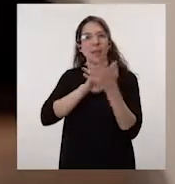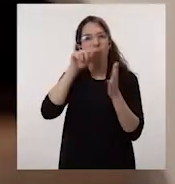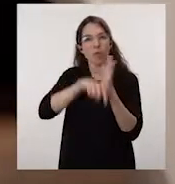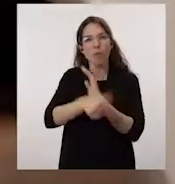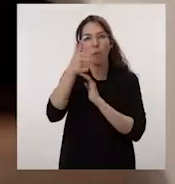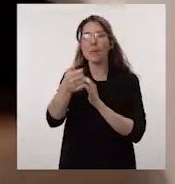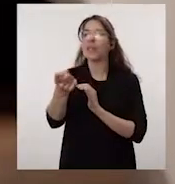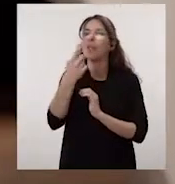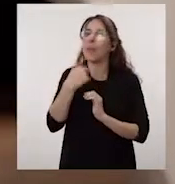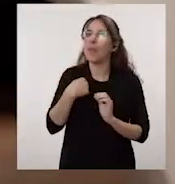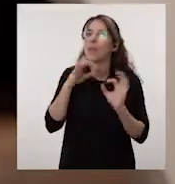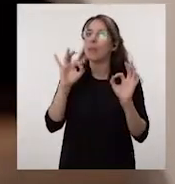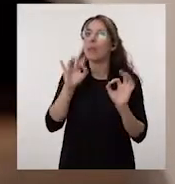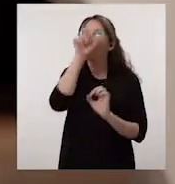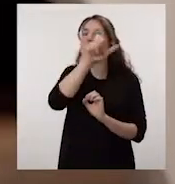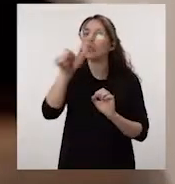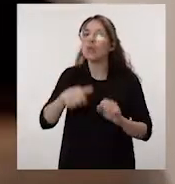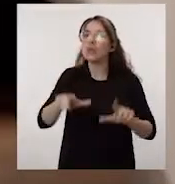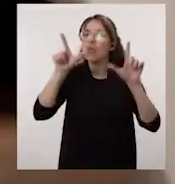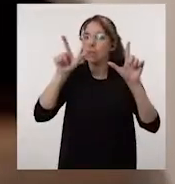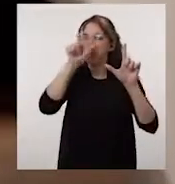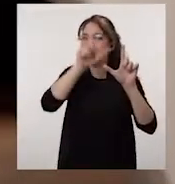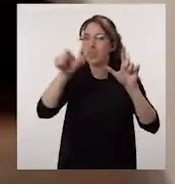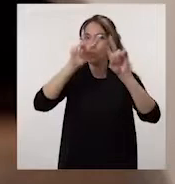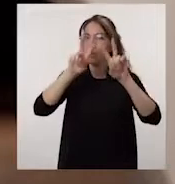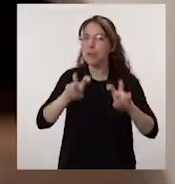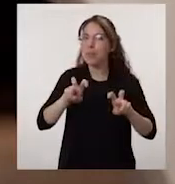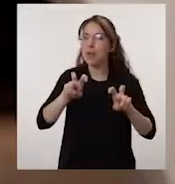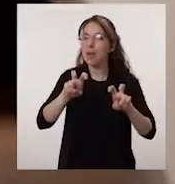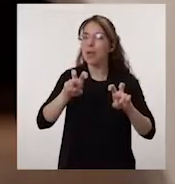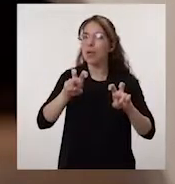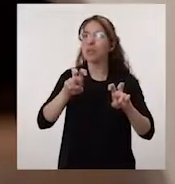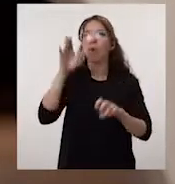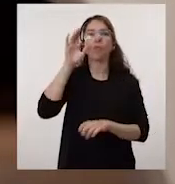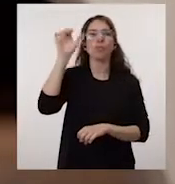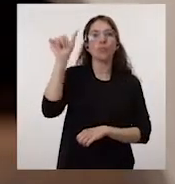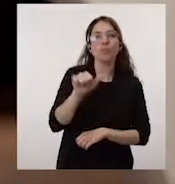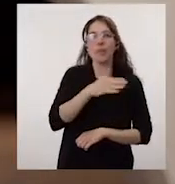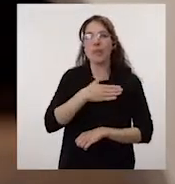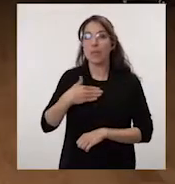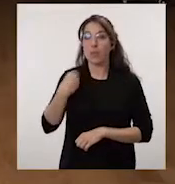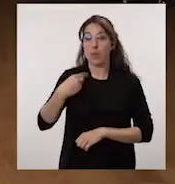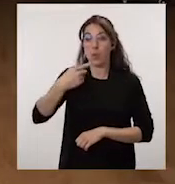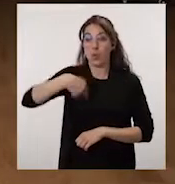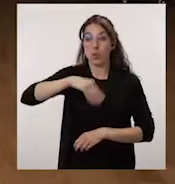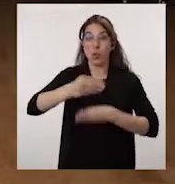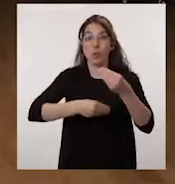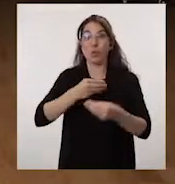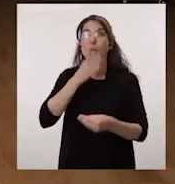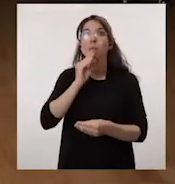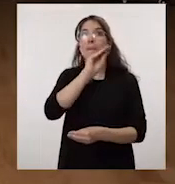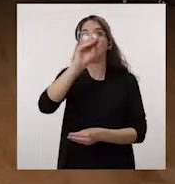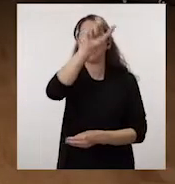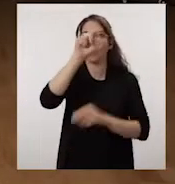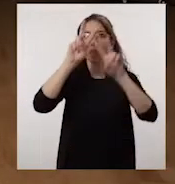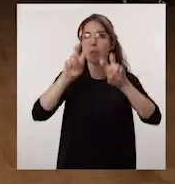dijiste oye pero queremos dar voz a los investigadores a los principales beneficiarios y eso es lo que hemos hecho por eso hemos pedido a los investigadores